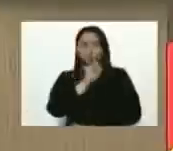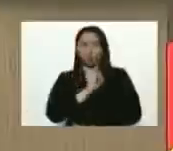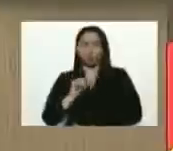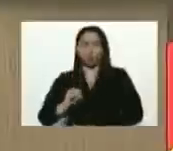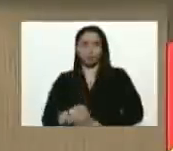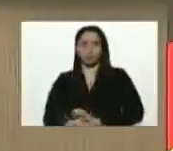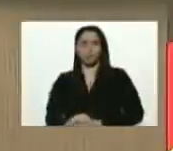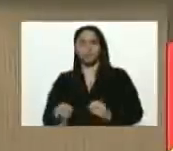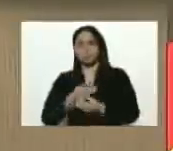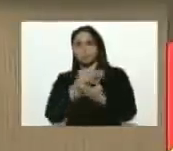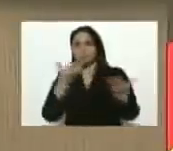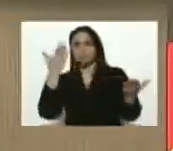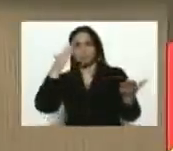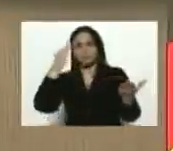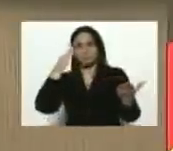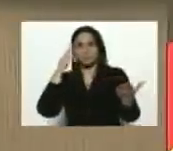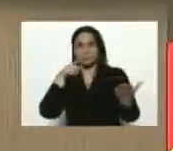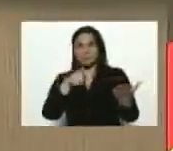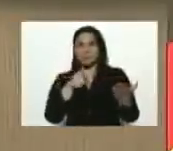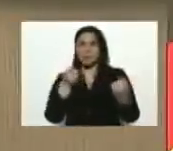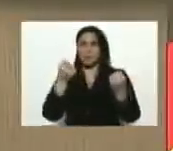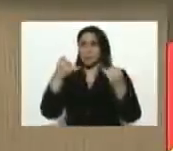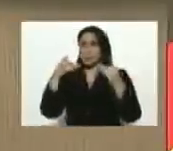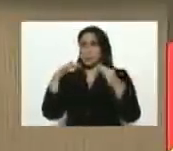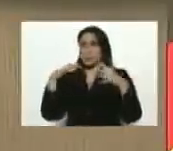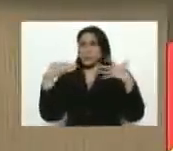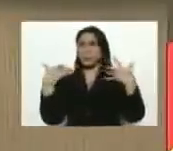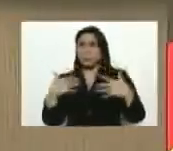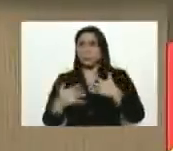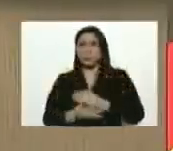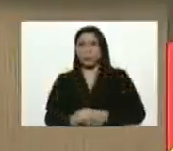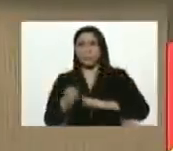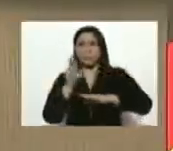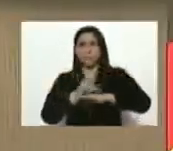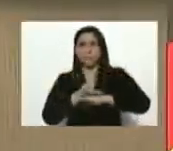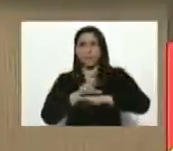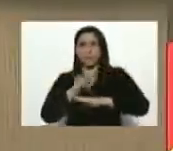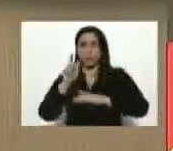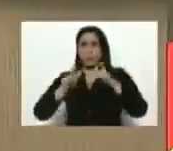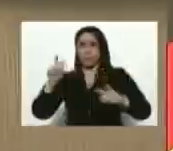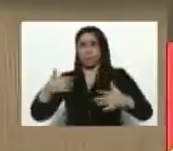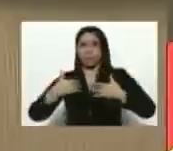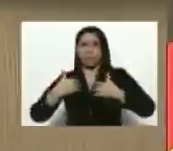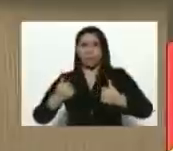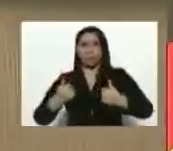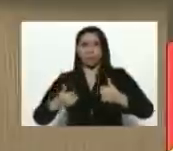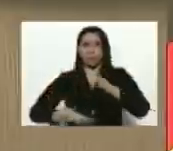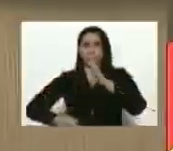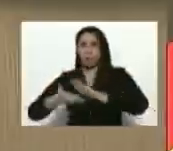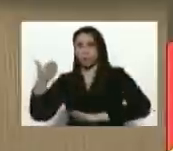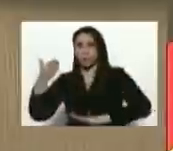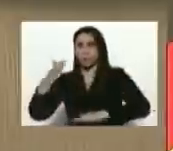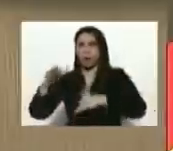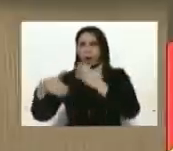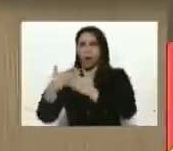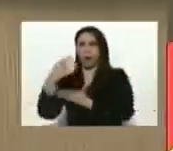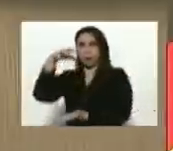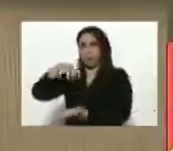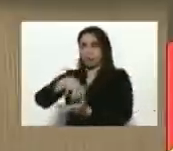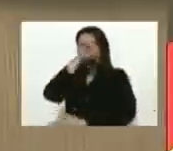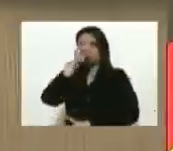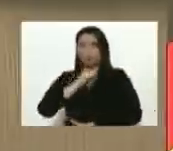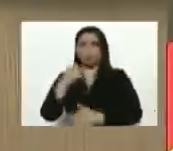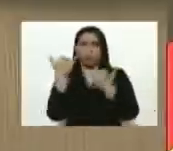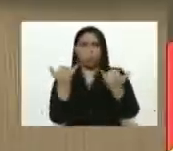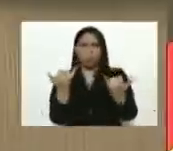Como ustedes bien saben, un contingente numeroso de médicos y personal de salud salió al estado Zulia y están en este